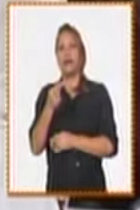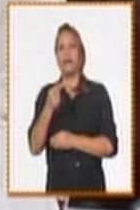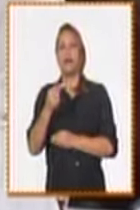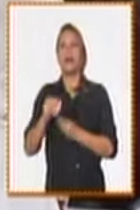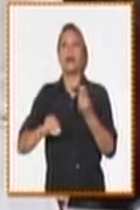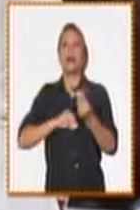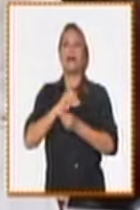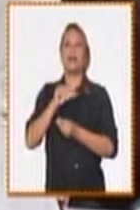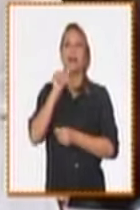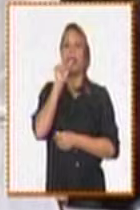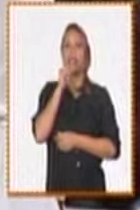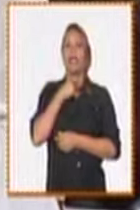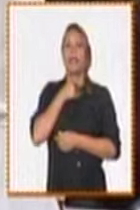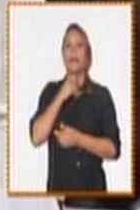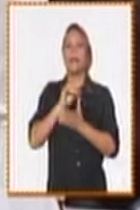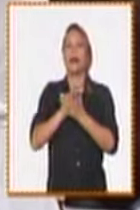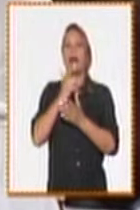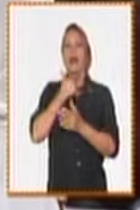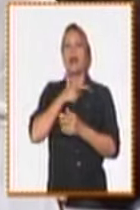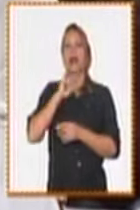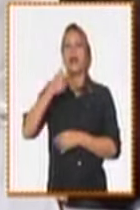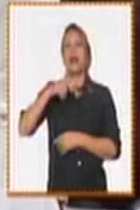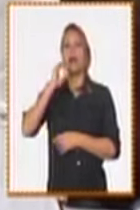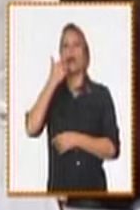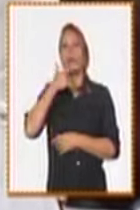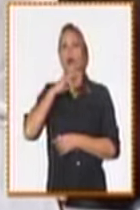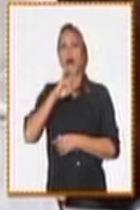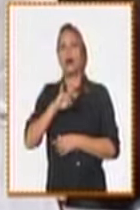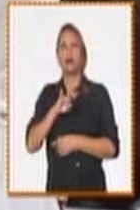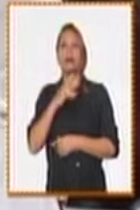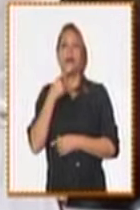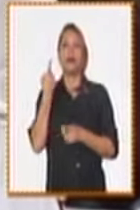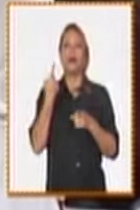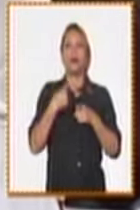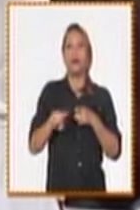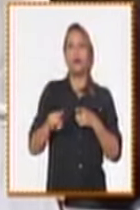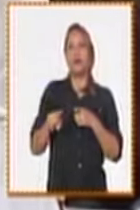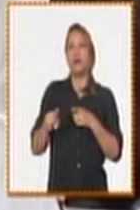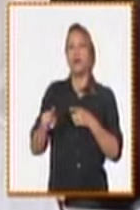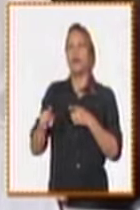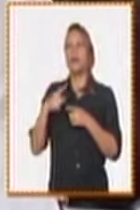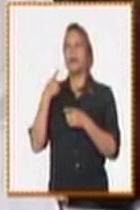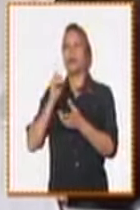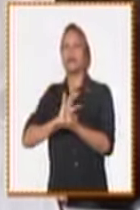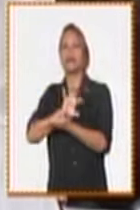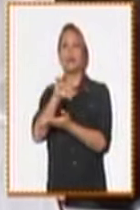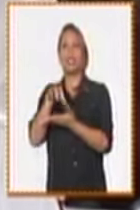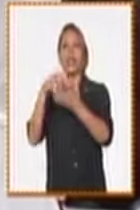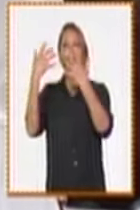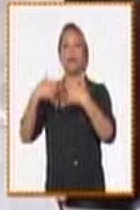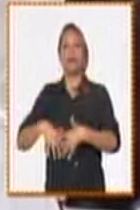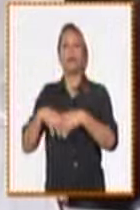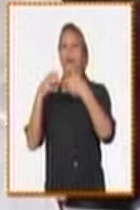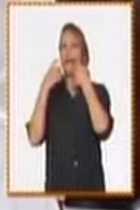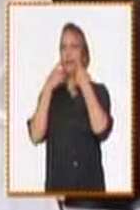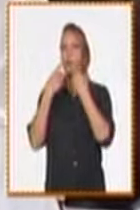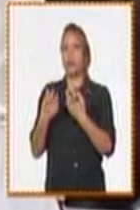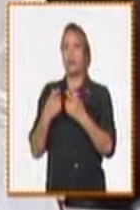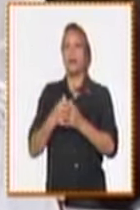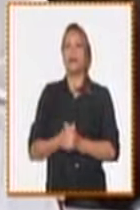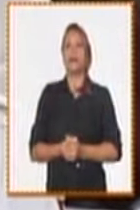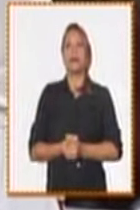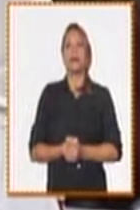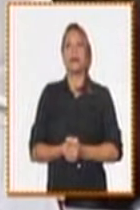Majagua, Aguilera compra cerca de la de Majagua, Santa Gertrudis, y lo convierte en una de las industrias más importantes. Perucho hace